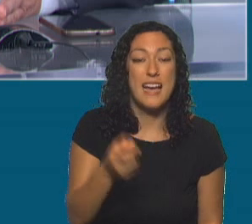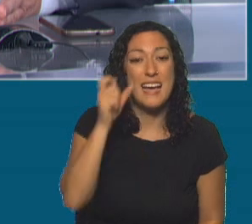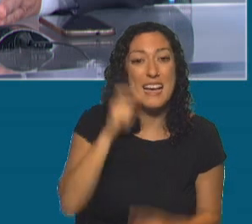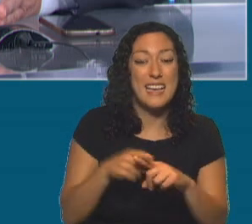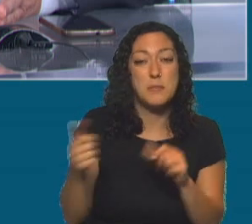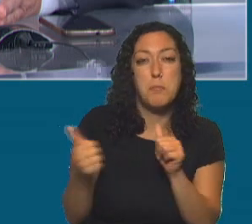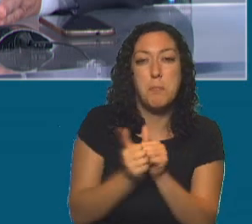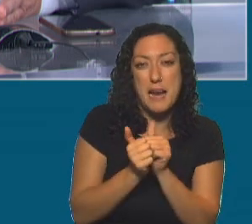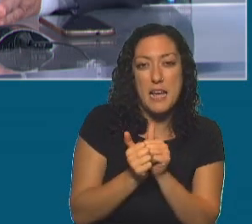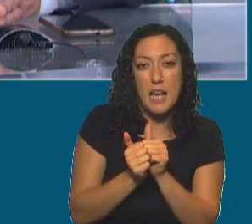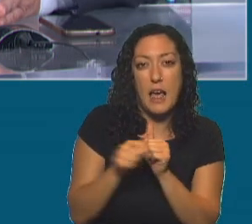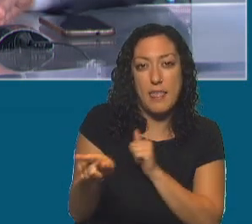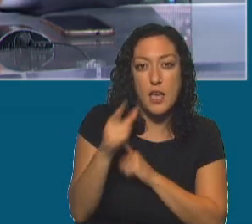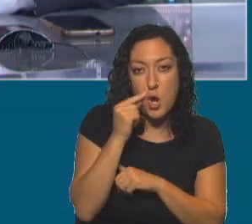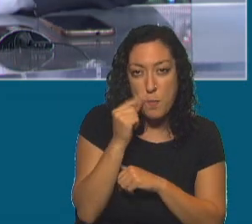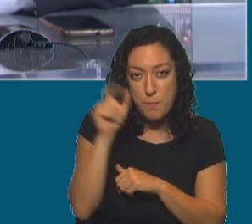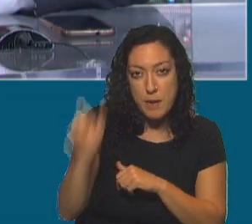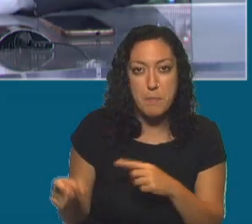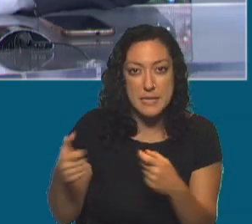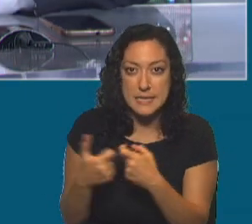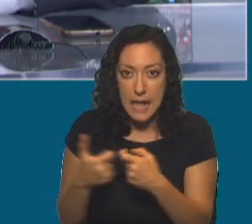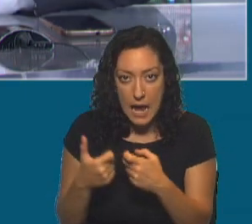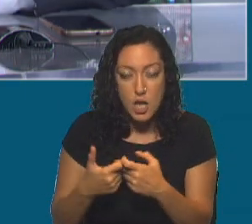durante 10 años de Blaquier y al momento de